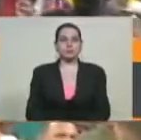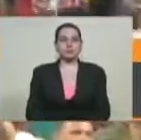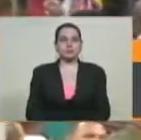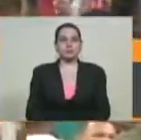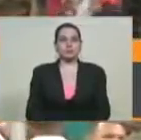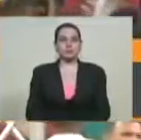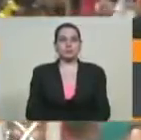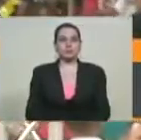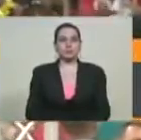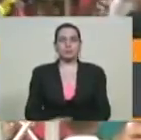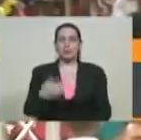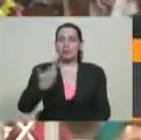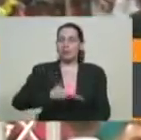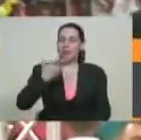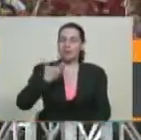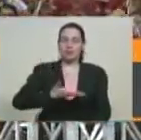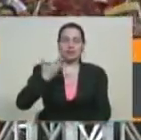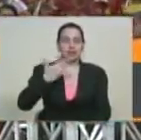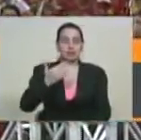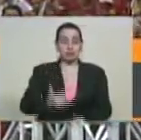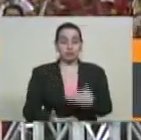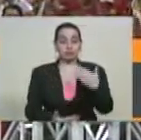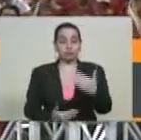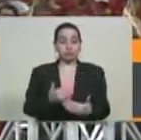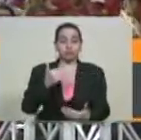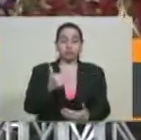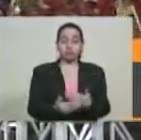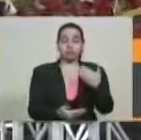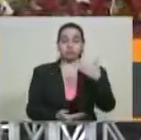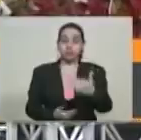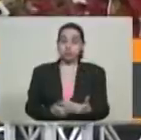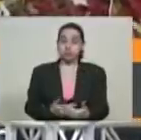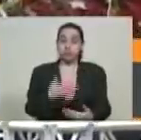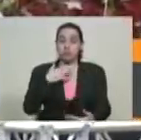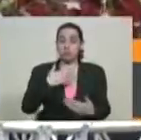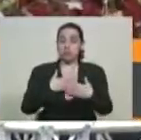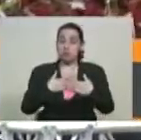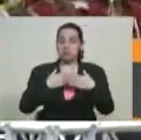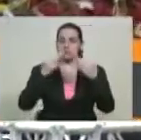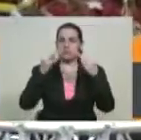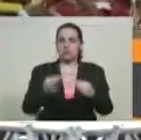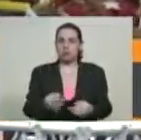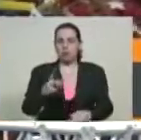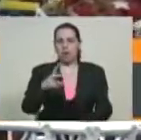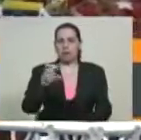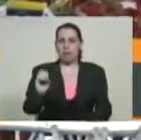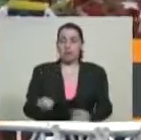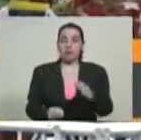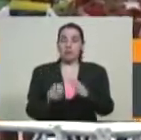Es muy importante avanzar. Yo estoy seguro que el 20 de mayo